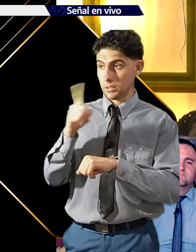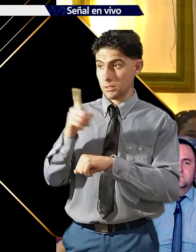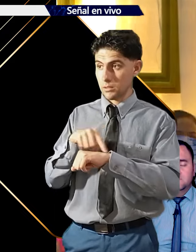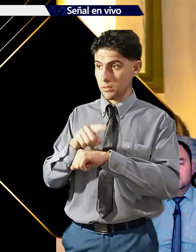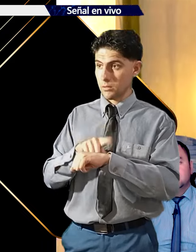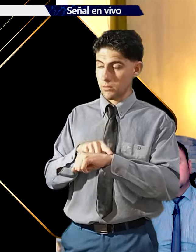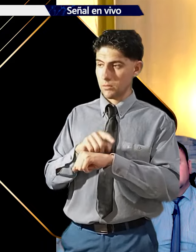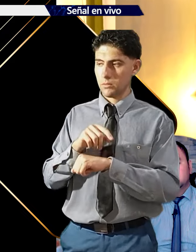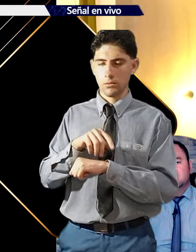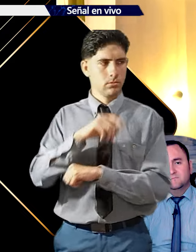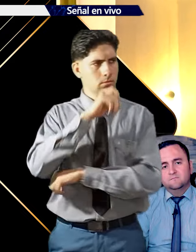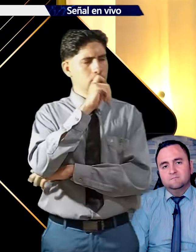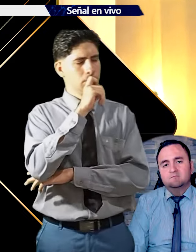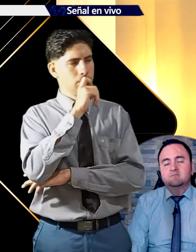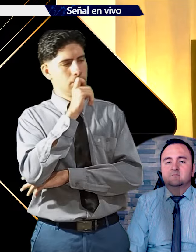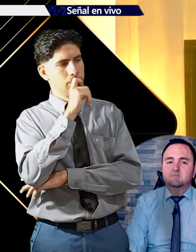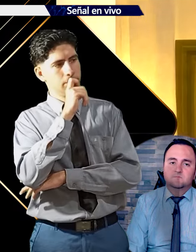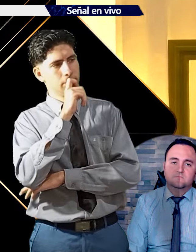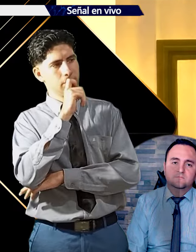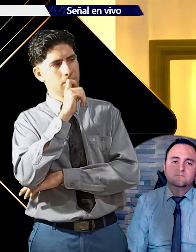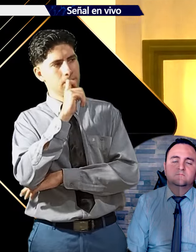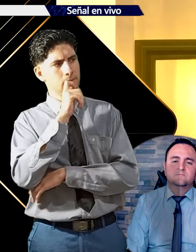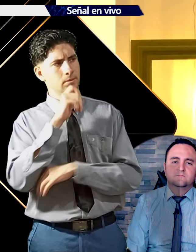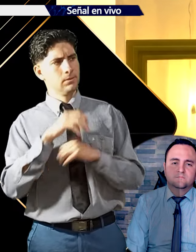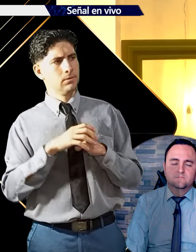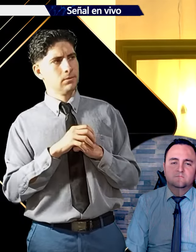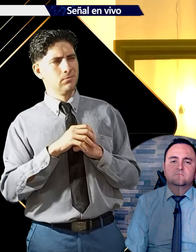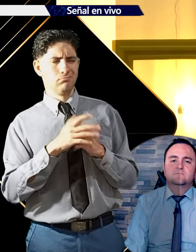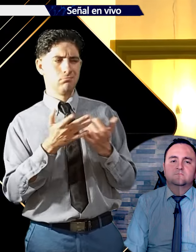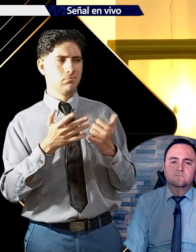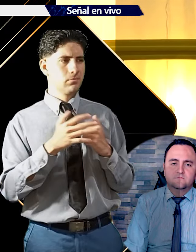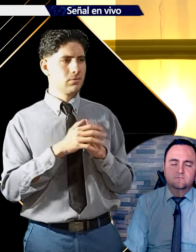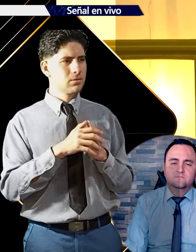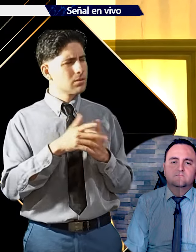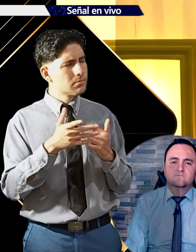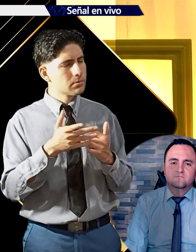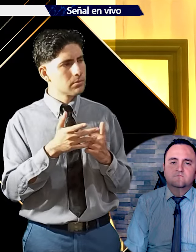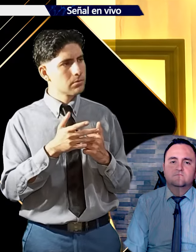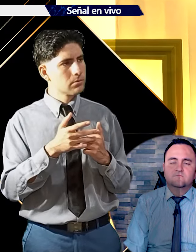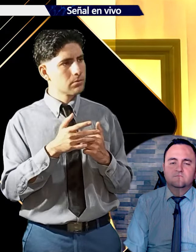eso yo le dije: a tal hora, este momento está. Y me da a mí por preguntarle como muchacha, yo quería